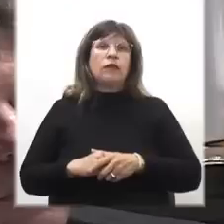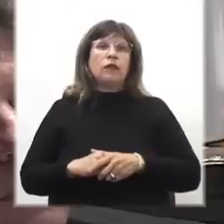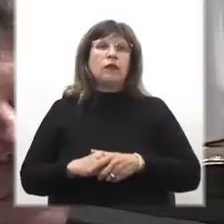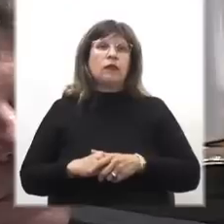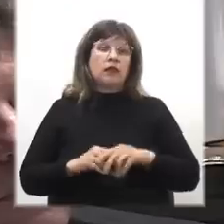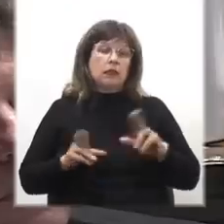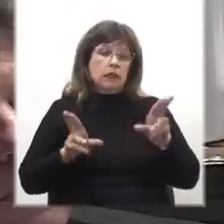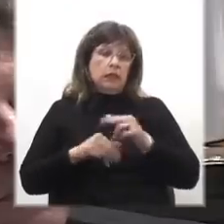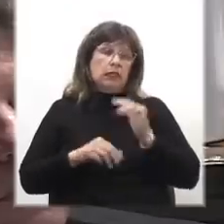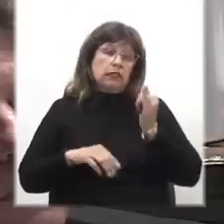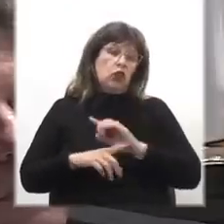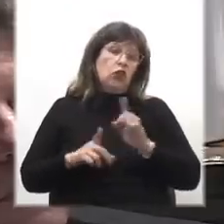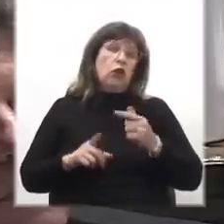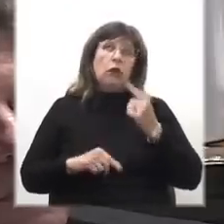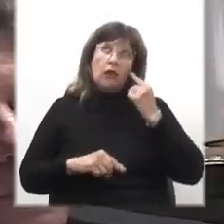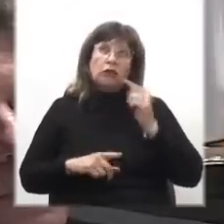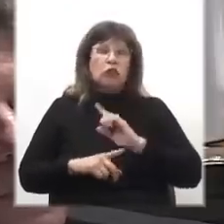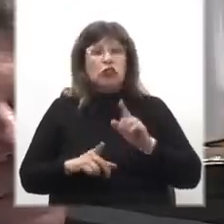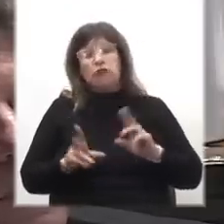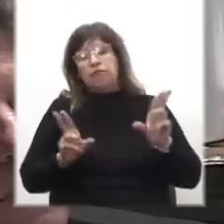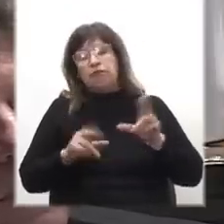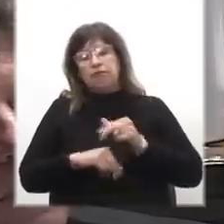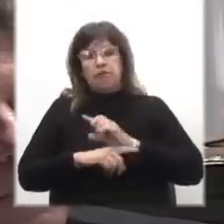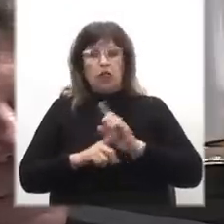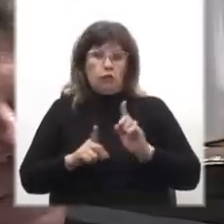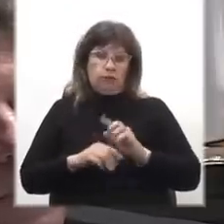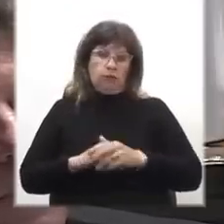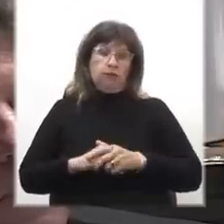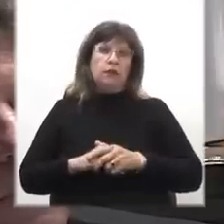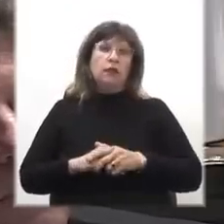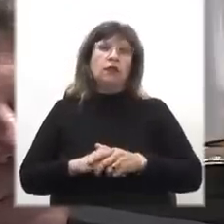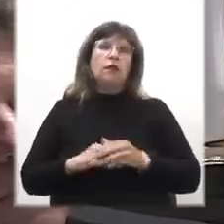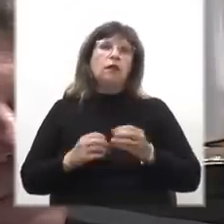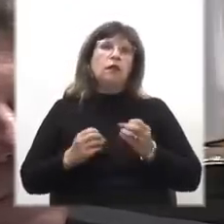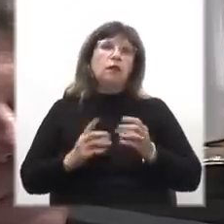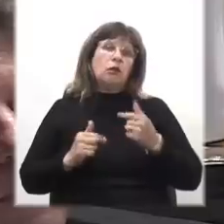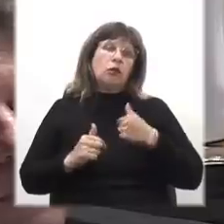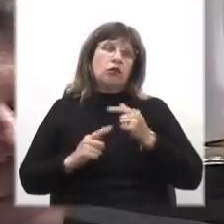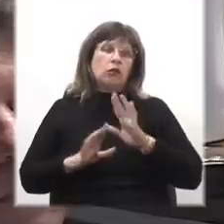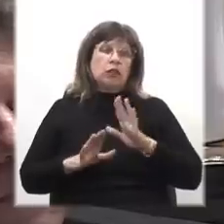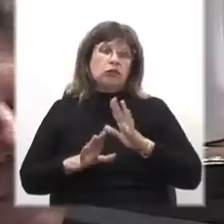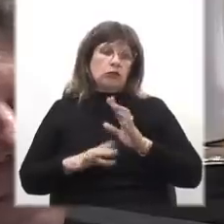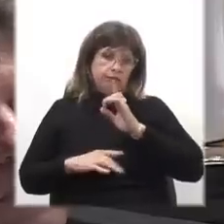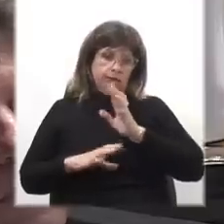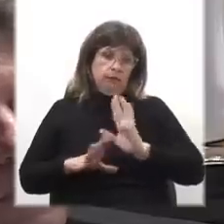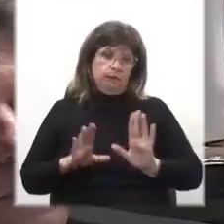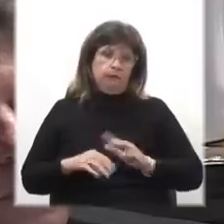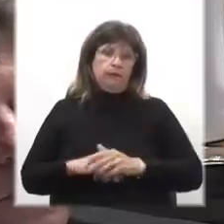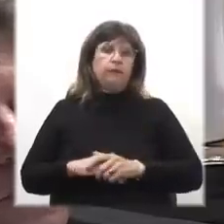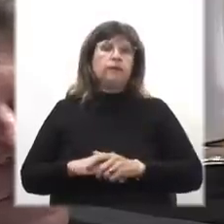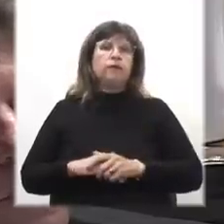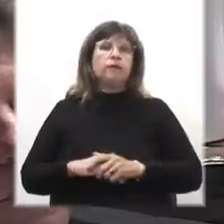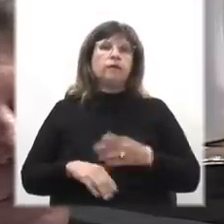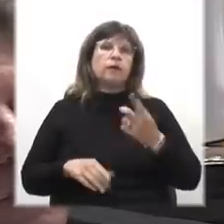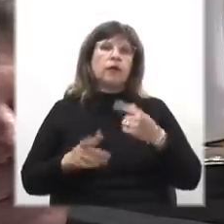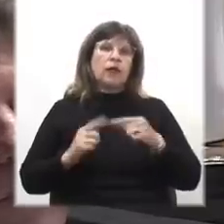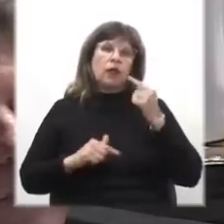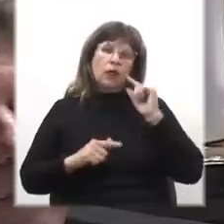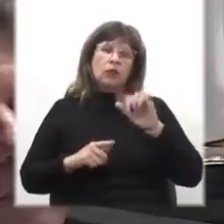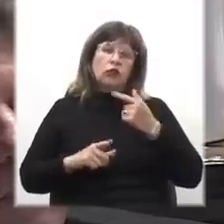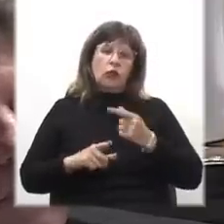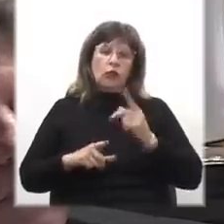¿Se derogará o no? Pienso que no se va a derogar, por razones que me reservo. Pero yo voy a proponer que